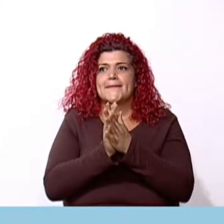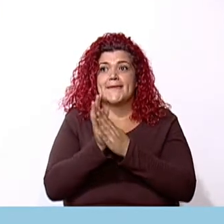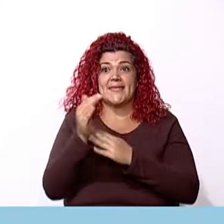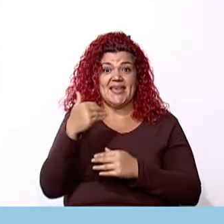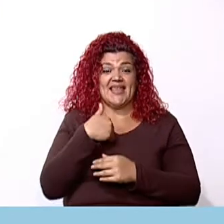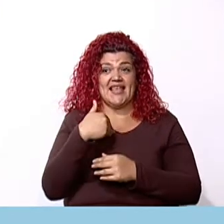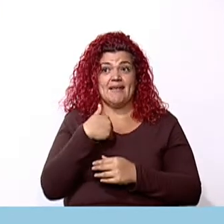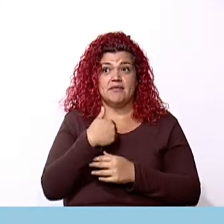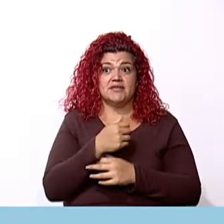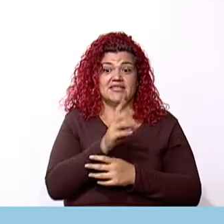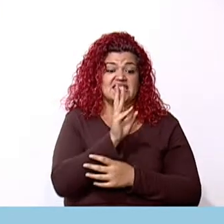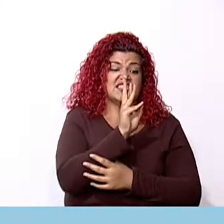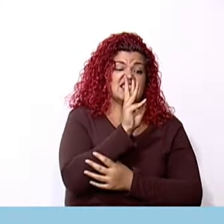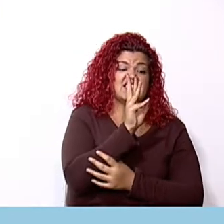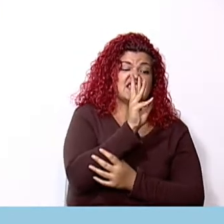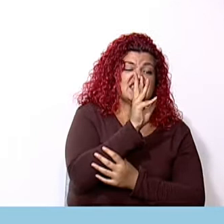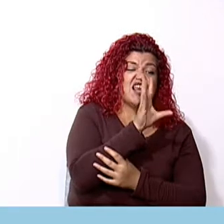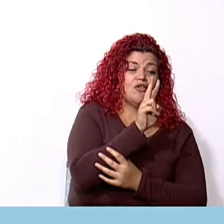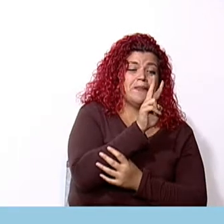Tenemos